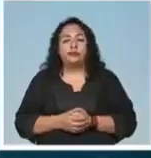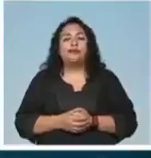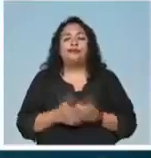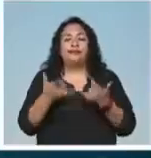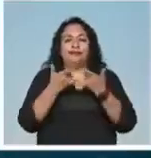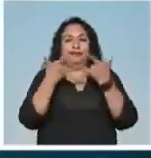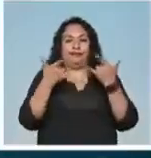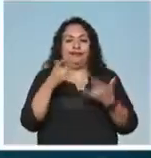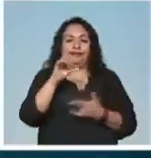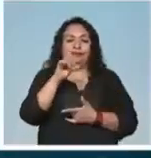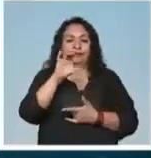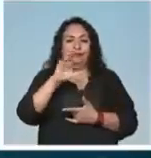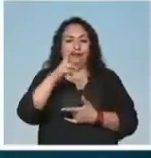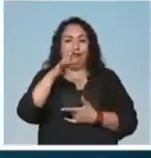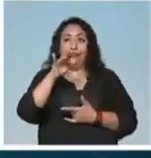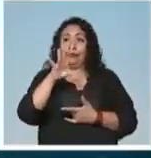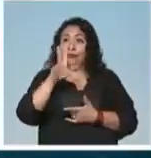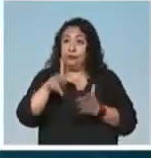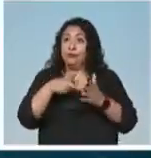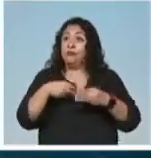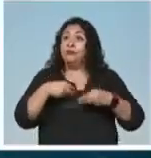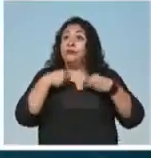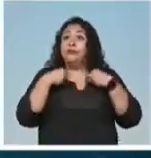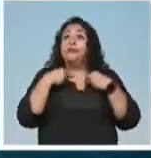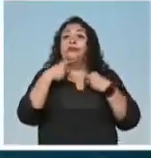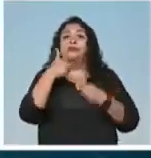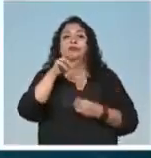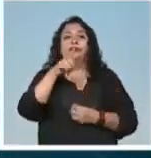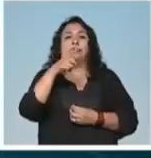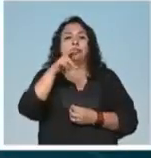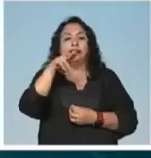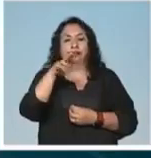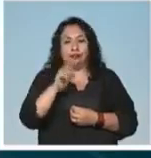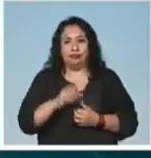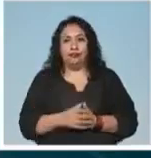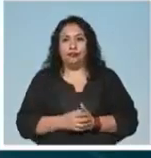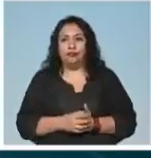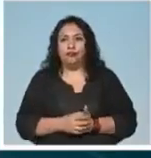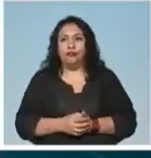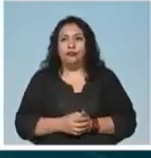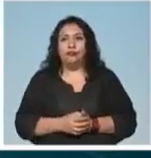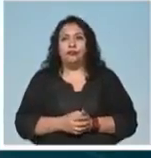La leyenda del códice Chichimeca cobra vida en el granero.